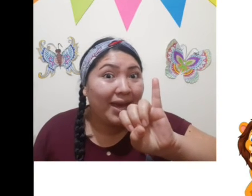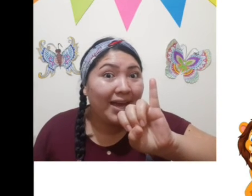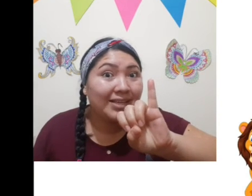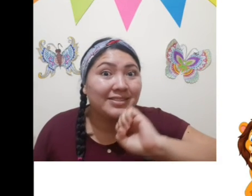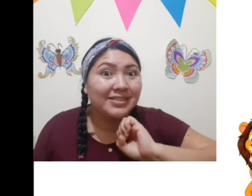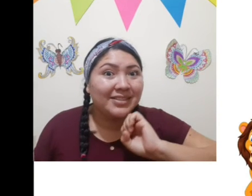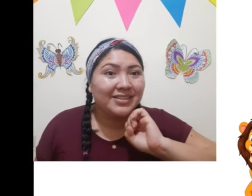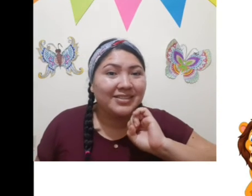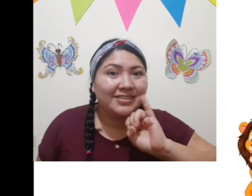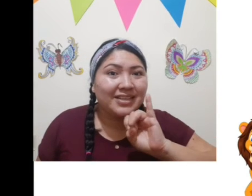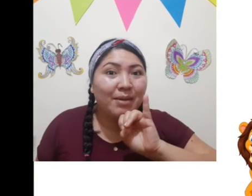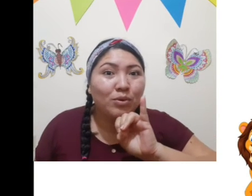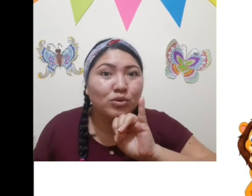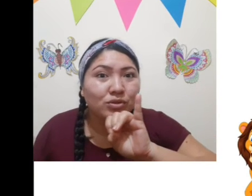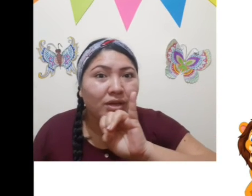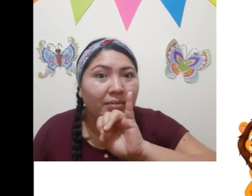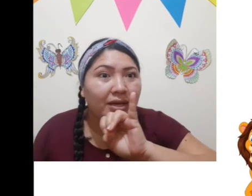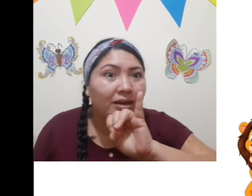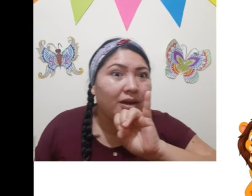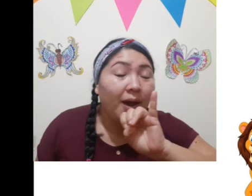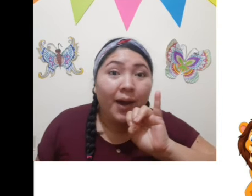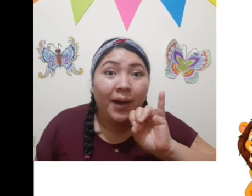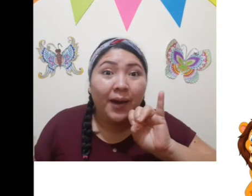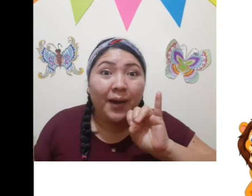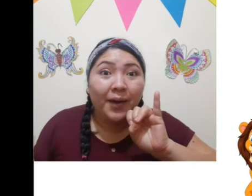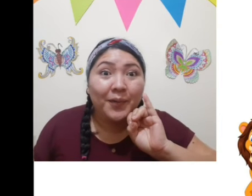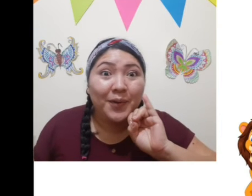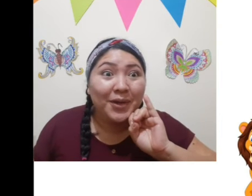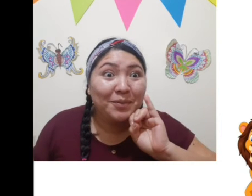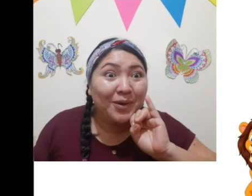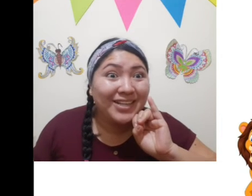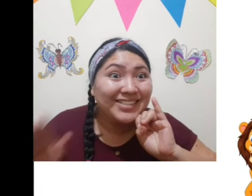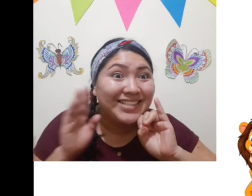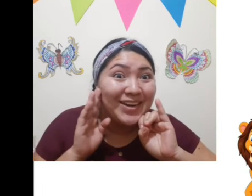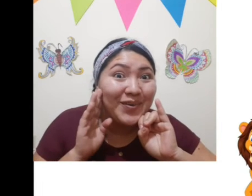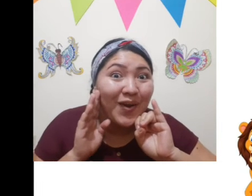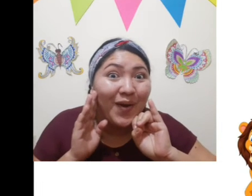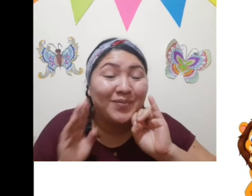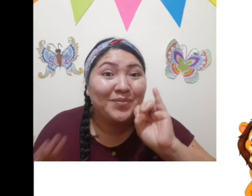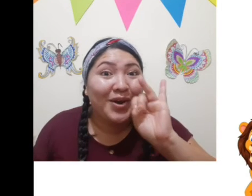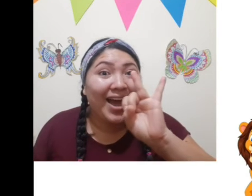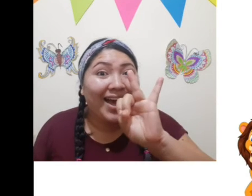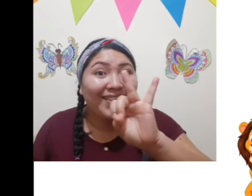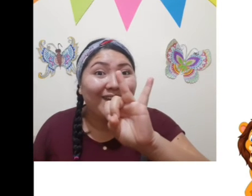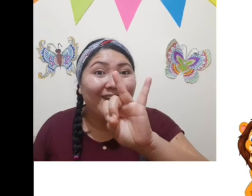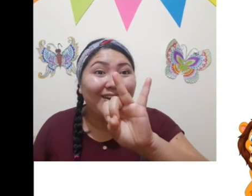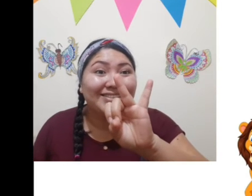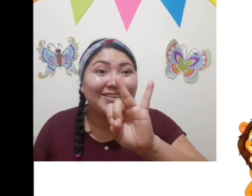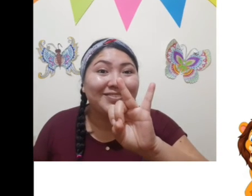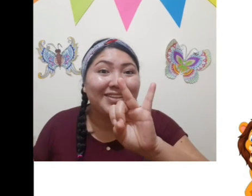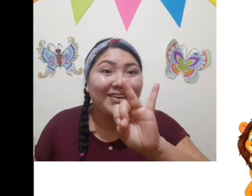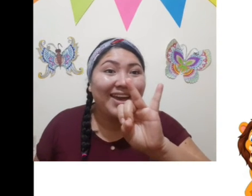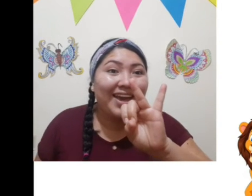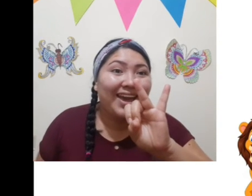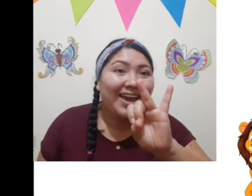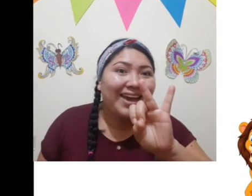una vez sigamos a wii por el círculo moradores